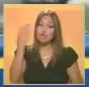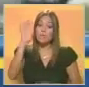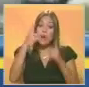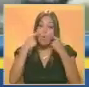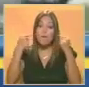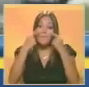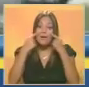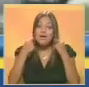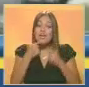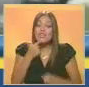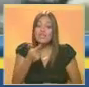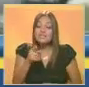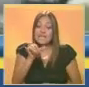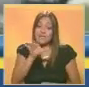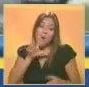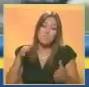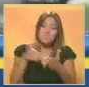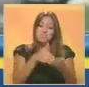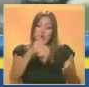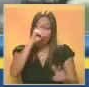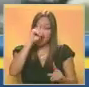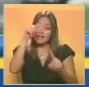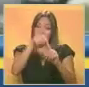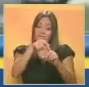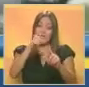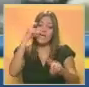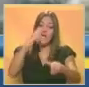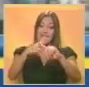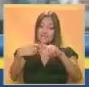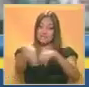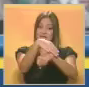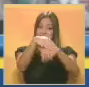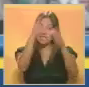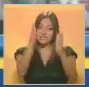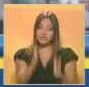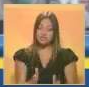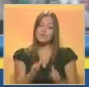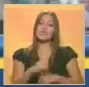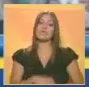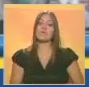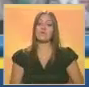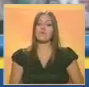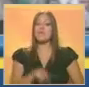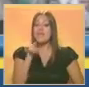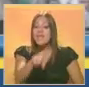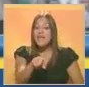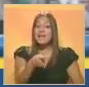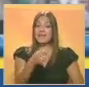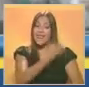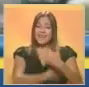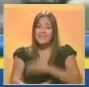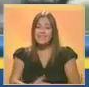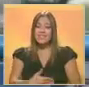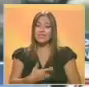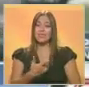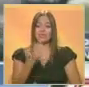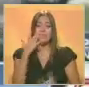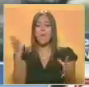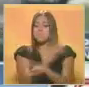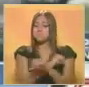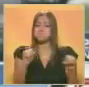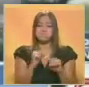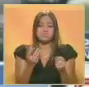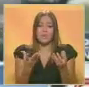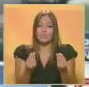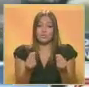Santos dijo que el atentado iba dirigido contra el exministro Fernando londoño quien resultó herido por las